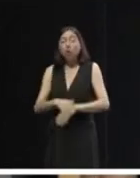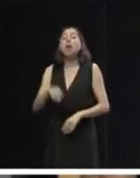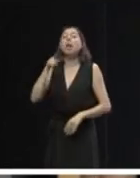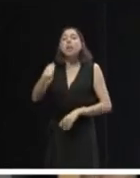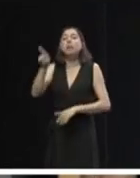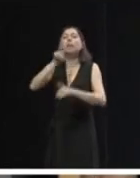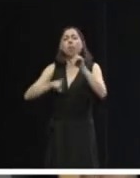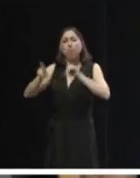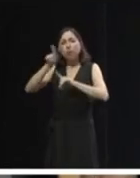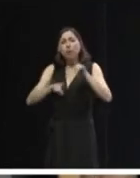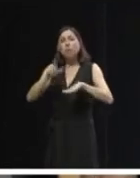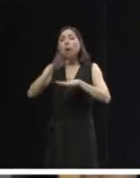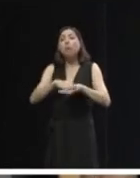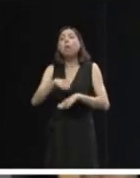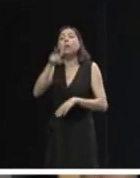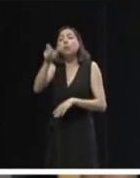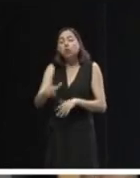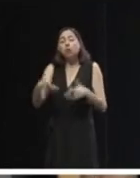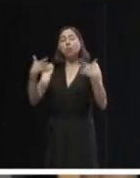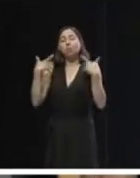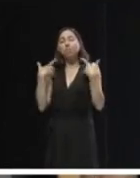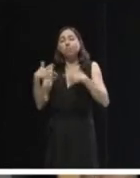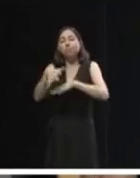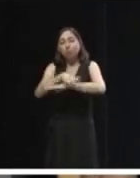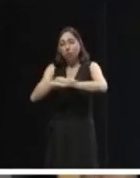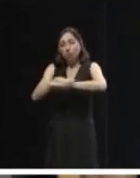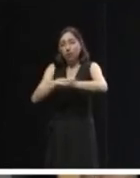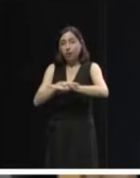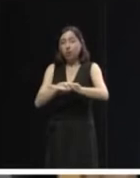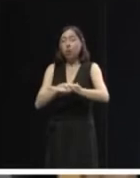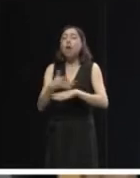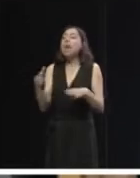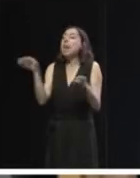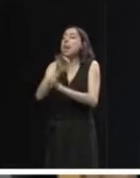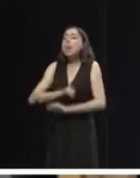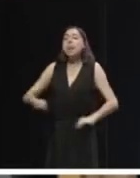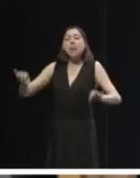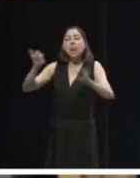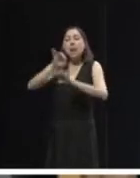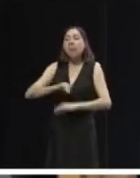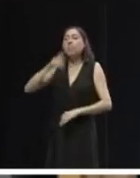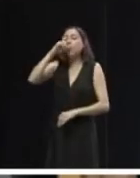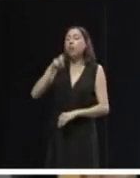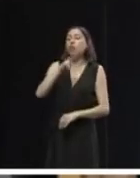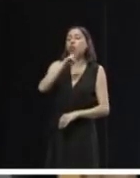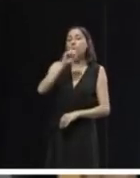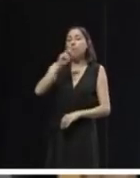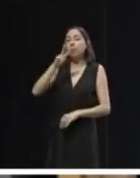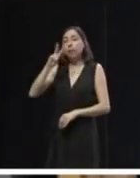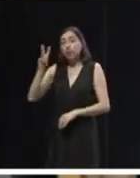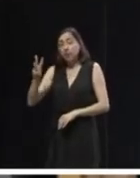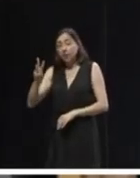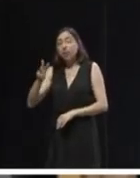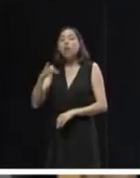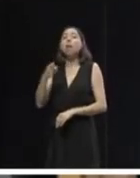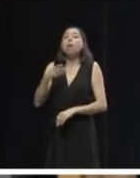para quien gobierna, para nadie más. Por tanto, nadie en 2023 puede cuestionar que el suministro de agua y de